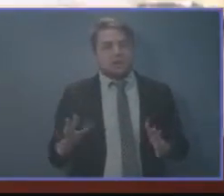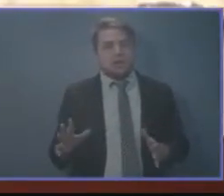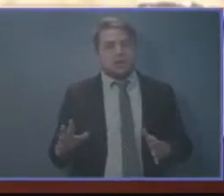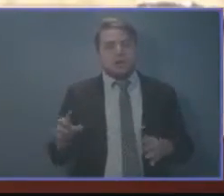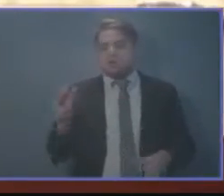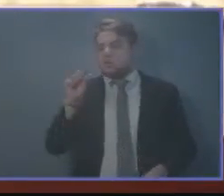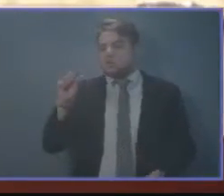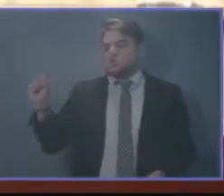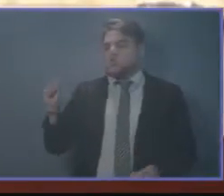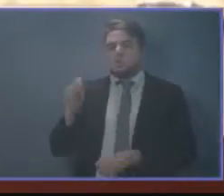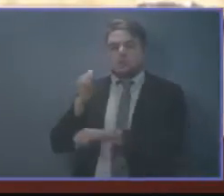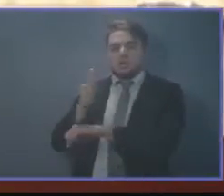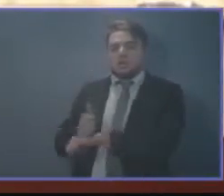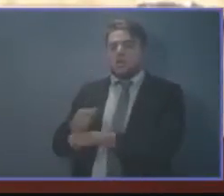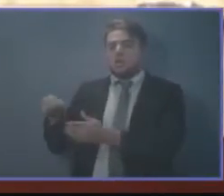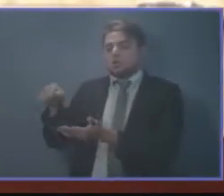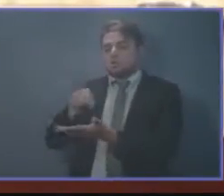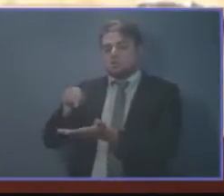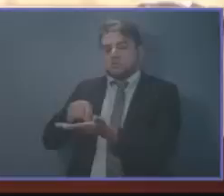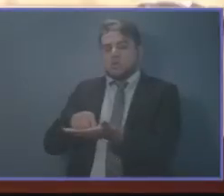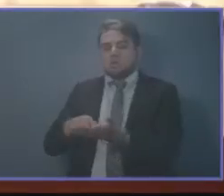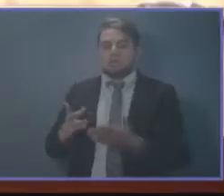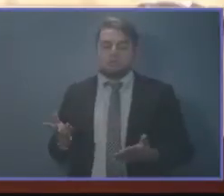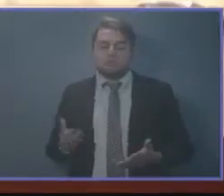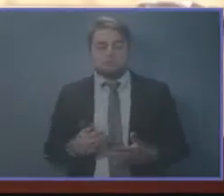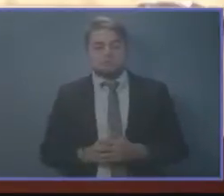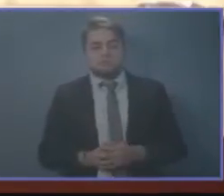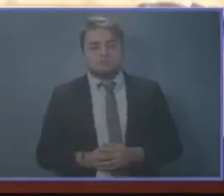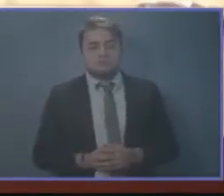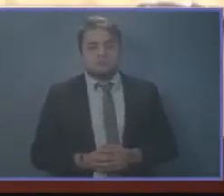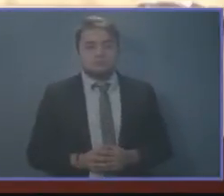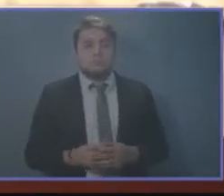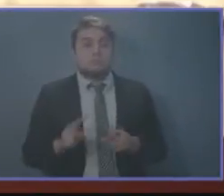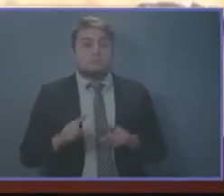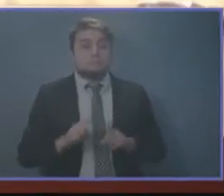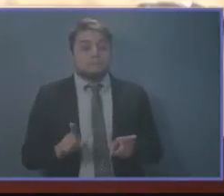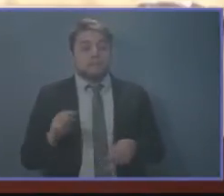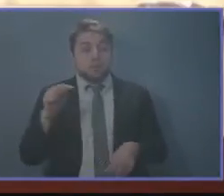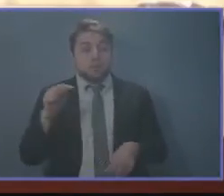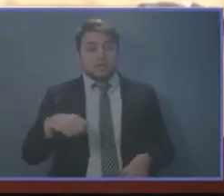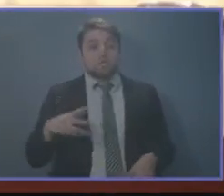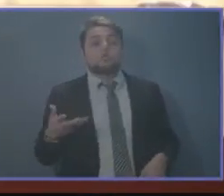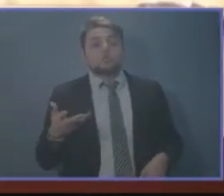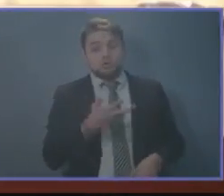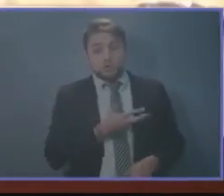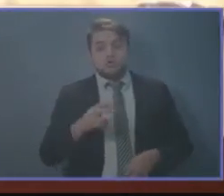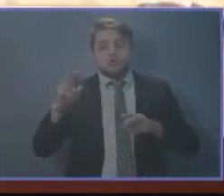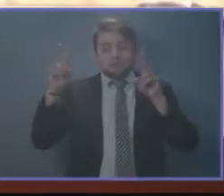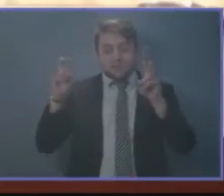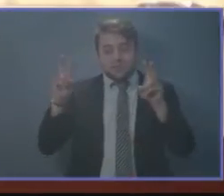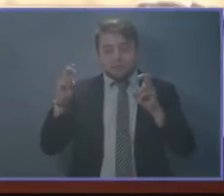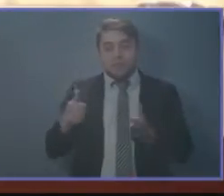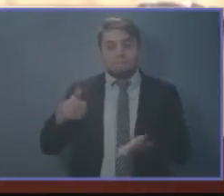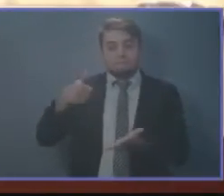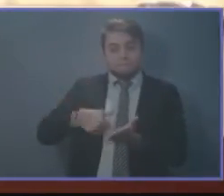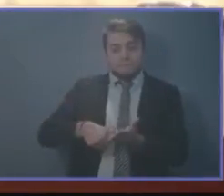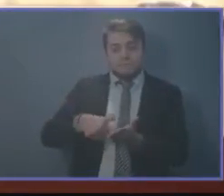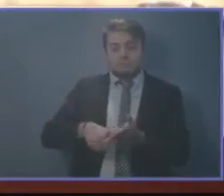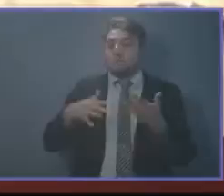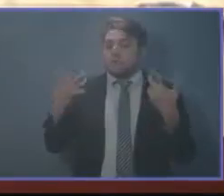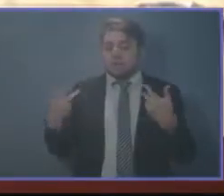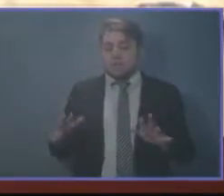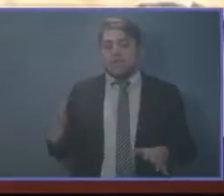una ciudad, una villa. Pero aquí estamos hablando de un municipio que ya